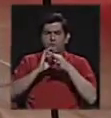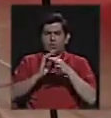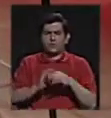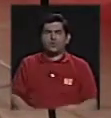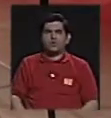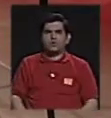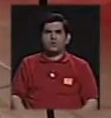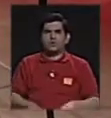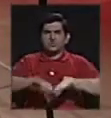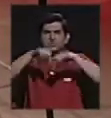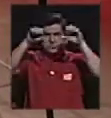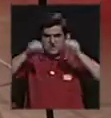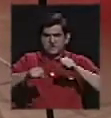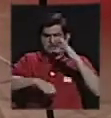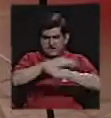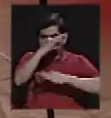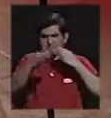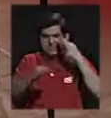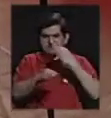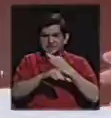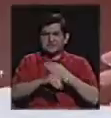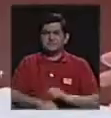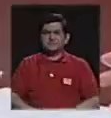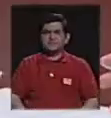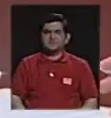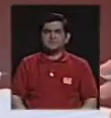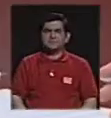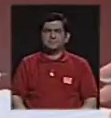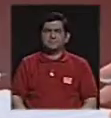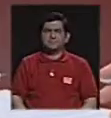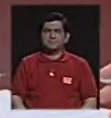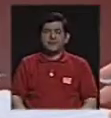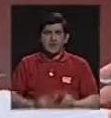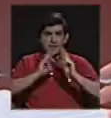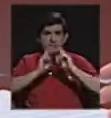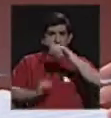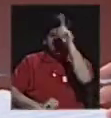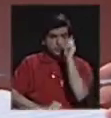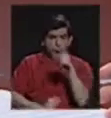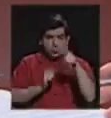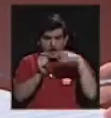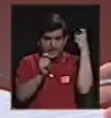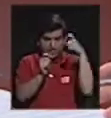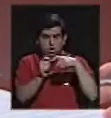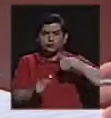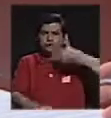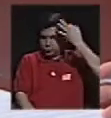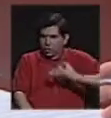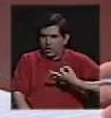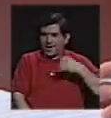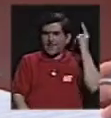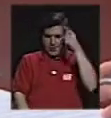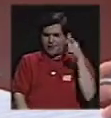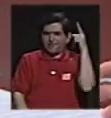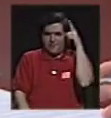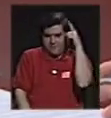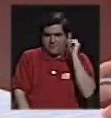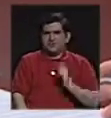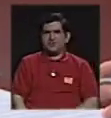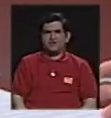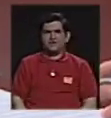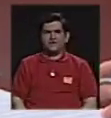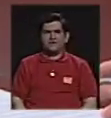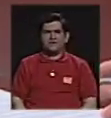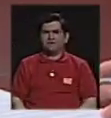consensos, sistemas que generan coaliciones y consensos. Entonces, respondiendo a tu pregunta en concreto, creo que obviamente